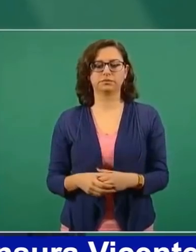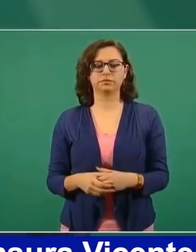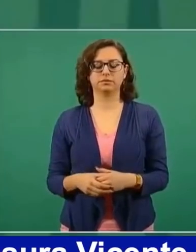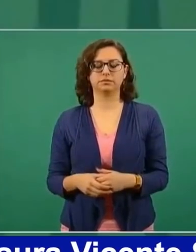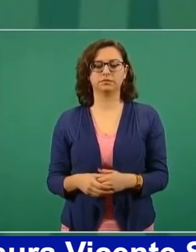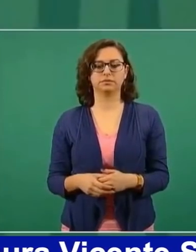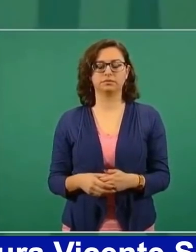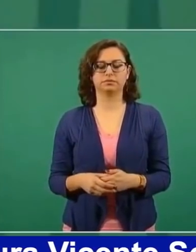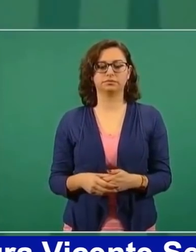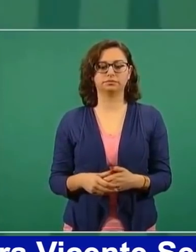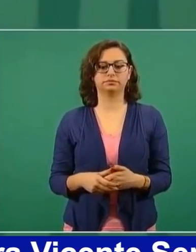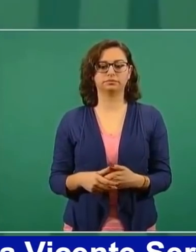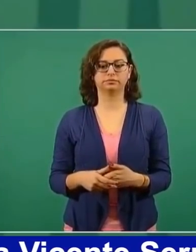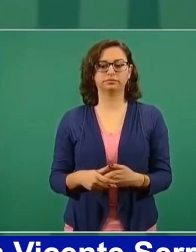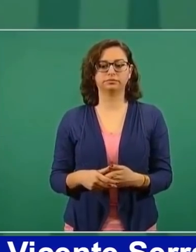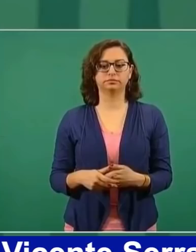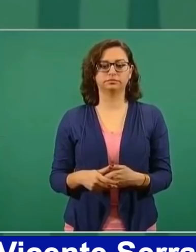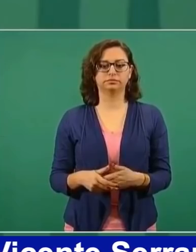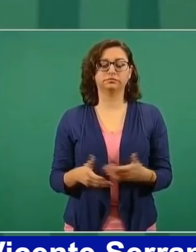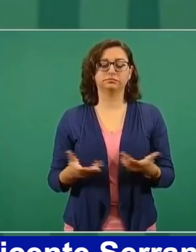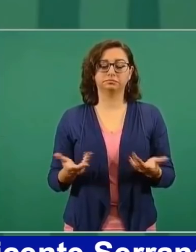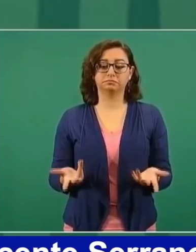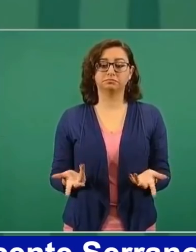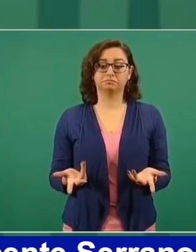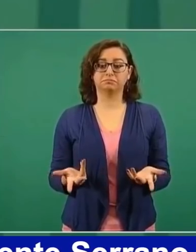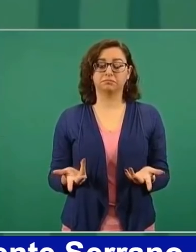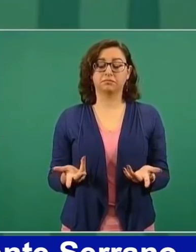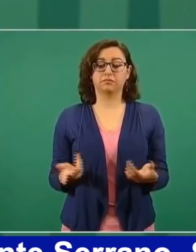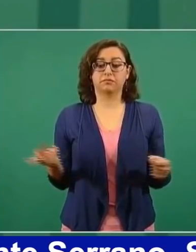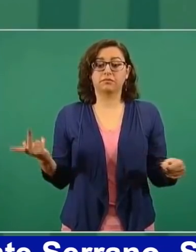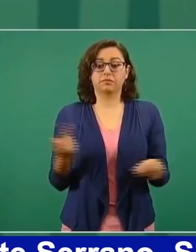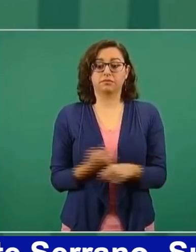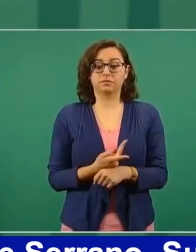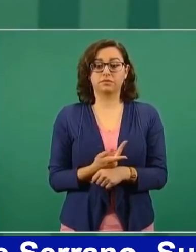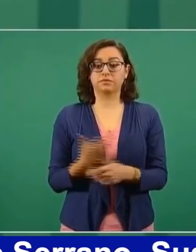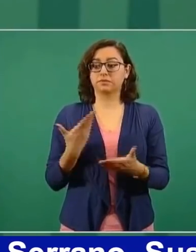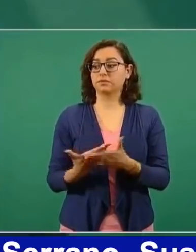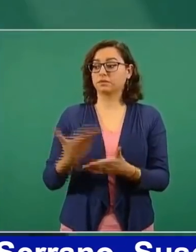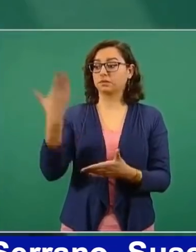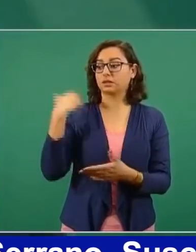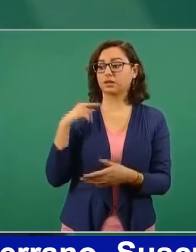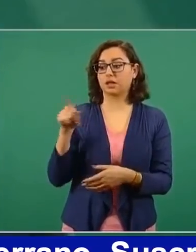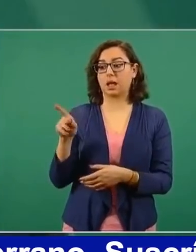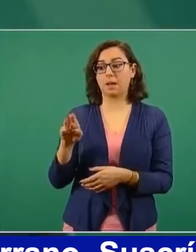esto causó pues una deuda a Pemex